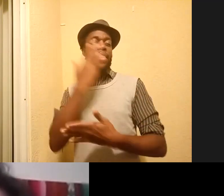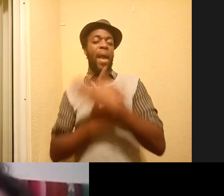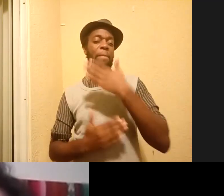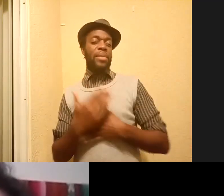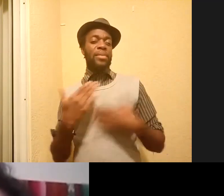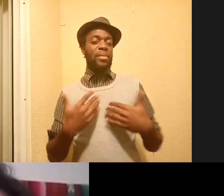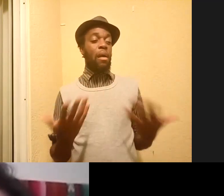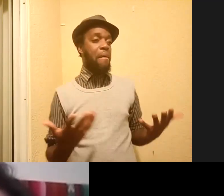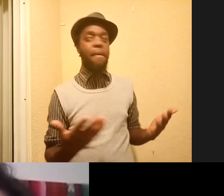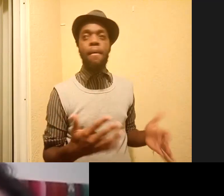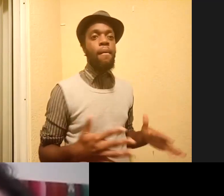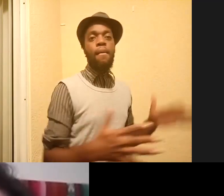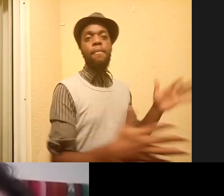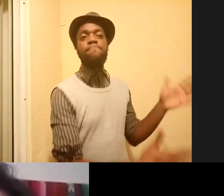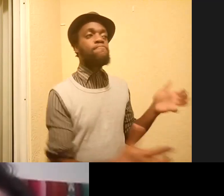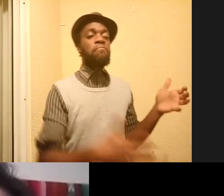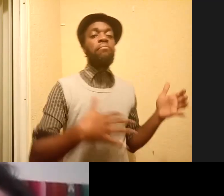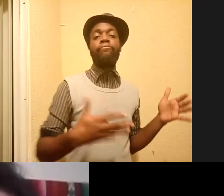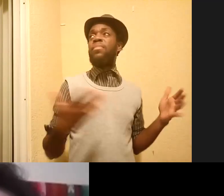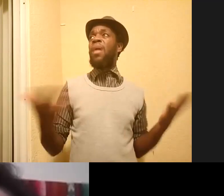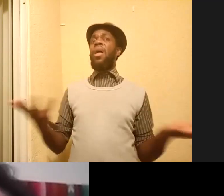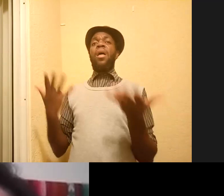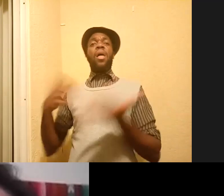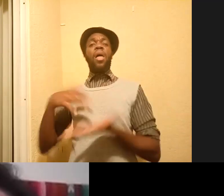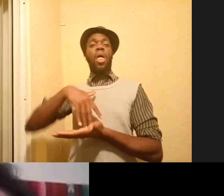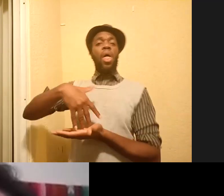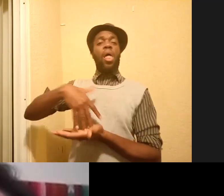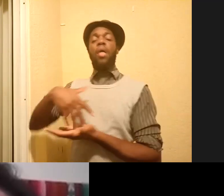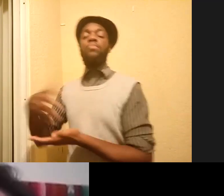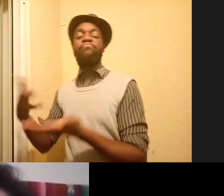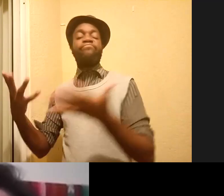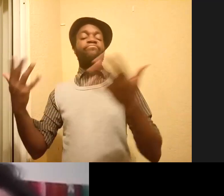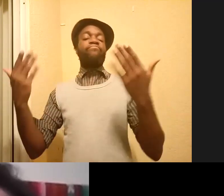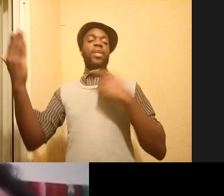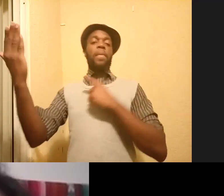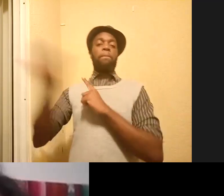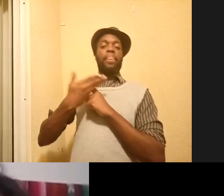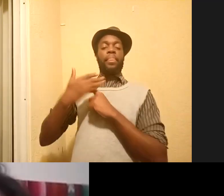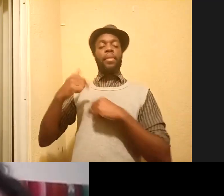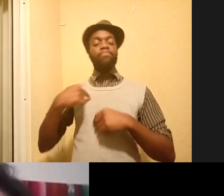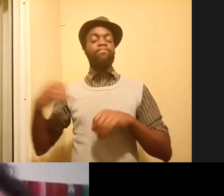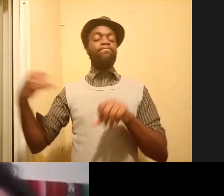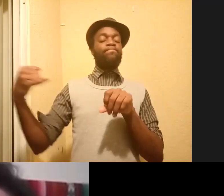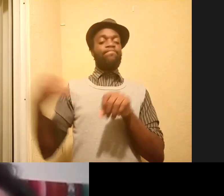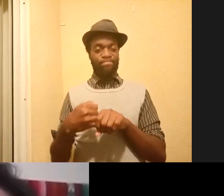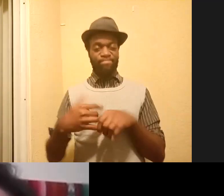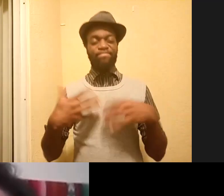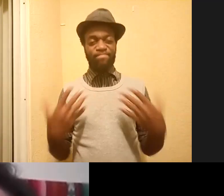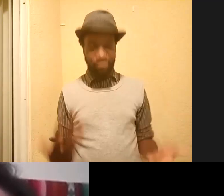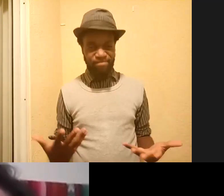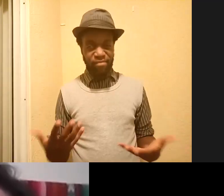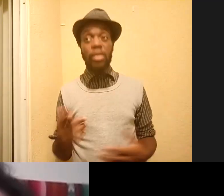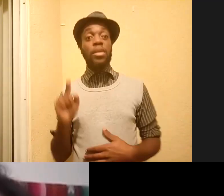de una manera violatoria o con acoso. Y estas son situaciones que generalmente se